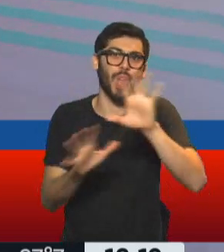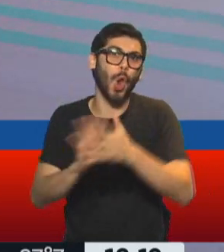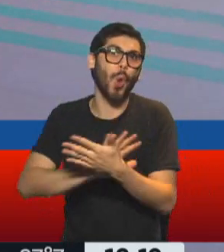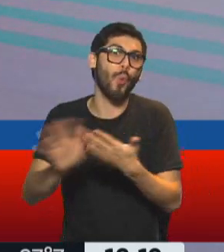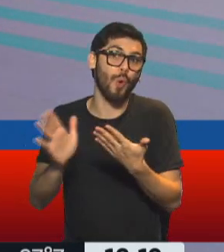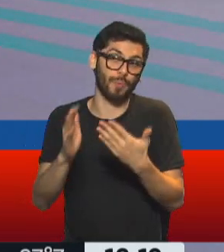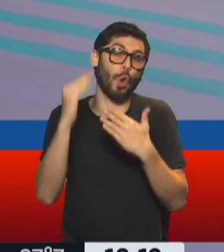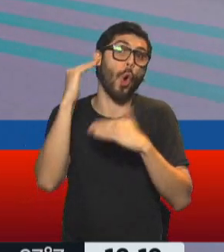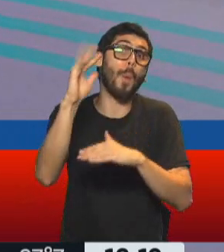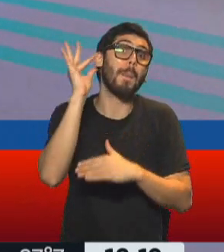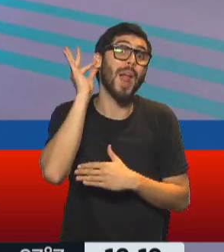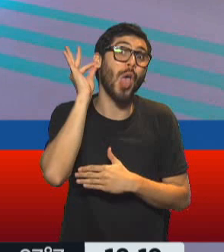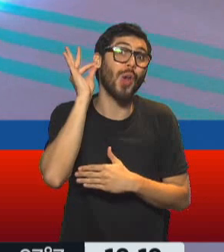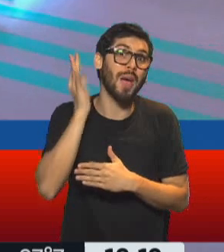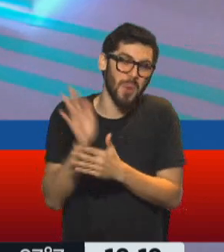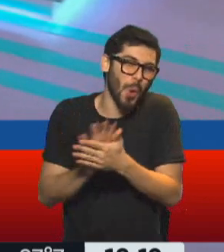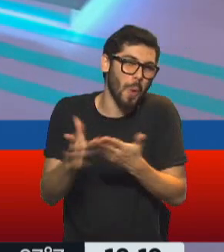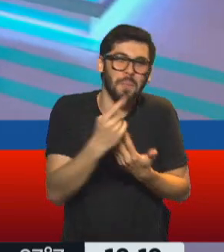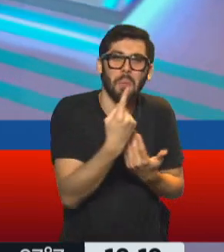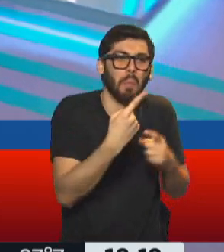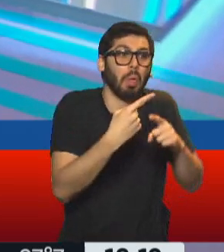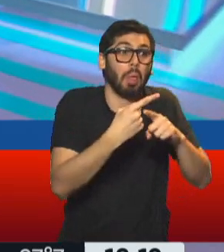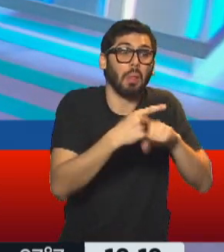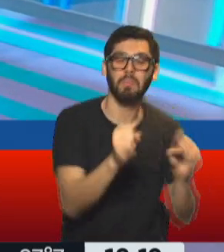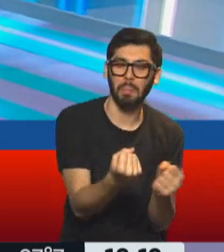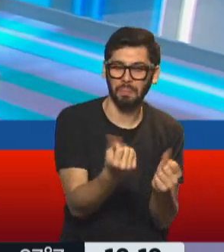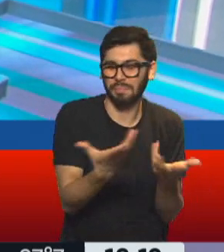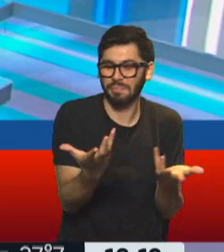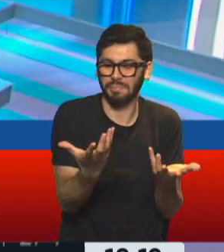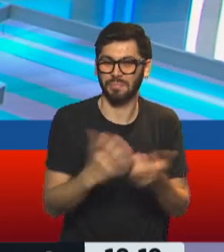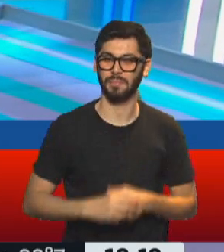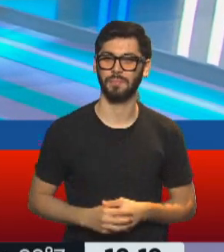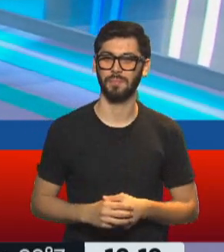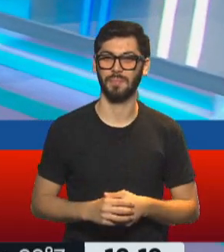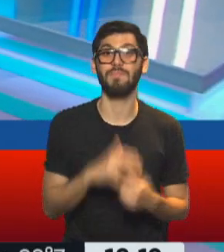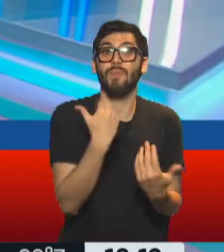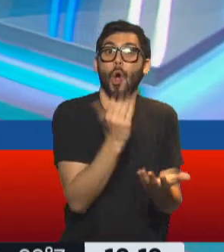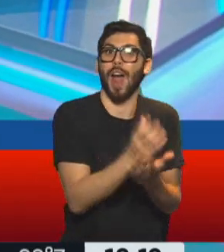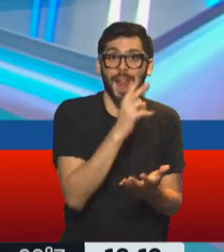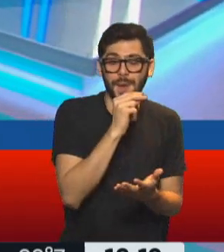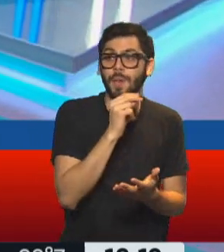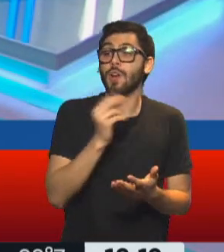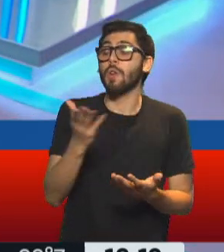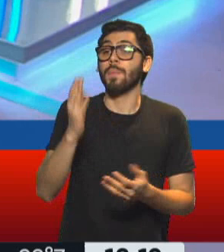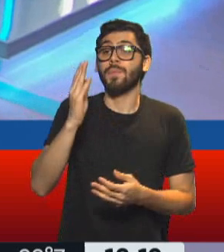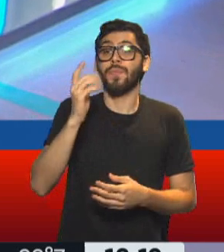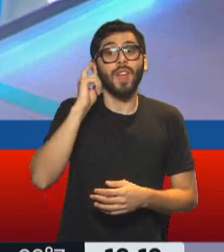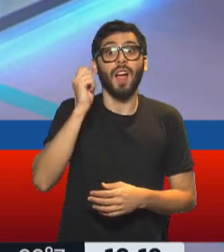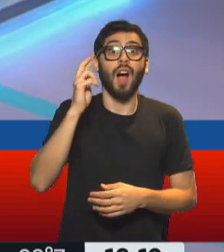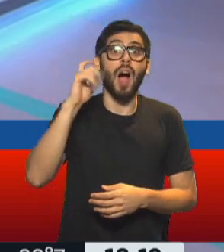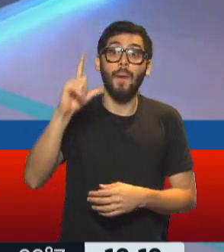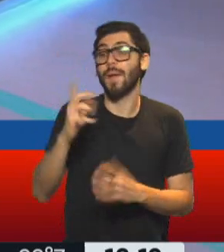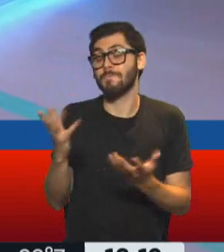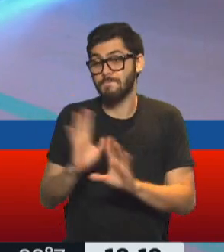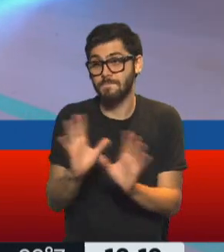Diego Armando Maradona, ¿no? Pablo, hinchas por allí, nada. Simplemente el descanso de los jugadores... Y el descanso que durará,